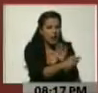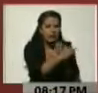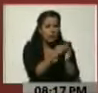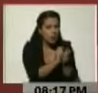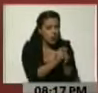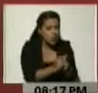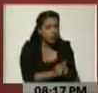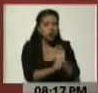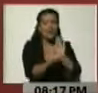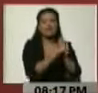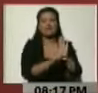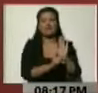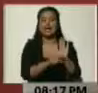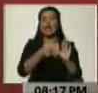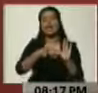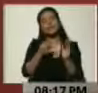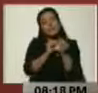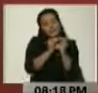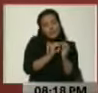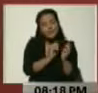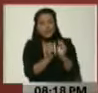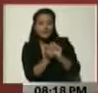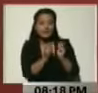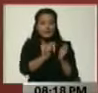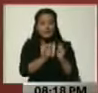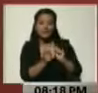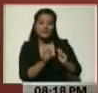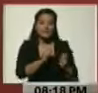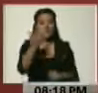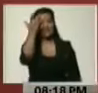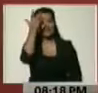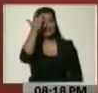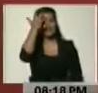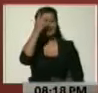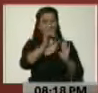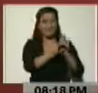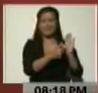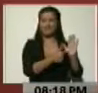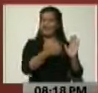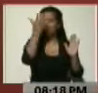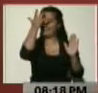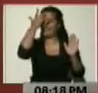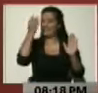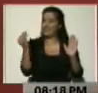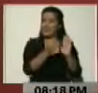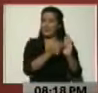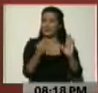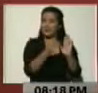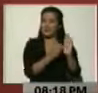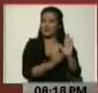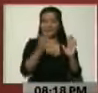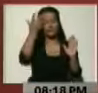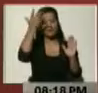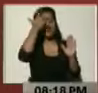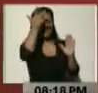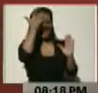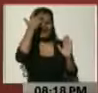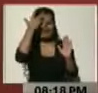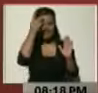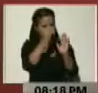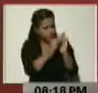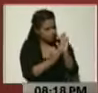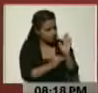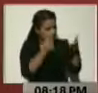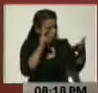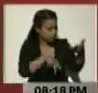ladito, llegando y dándole la vuelta para que todo lo que estaba ahí cae. Todo lo que estaba ahí